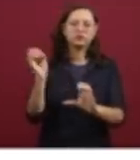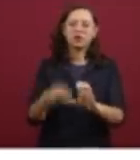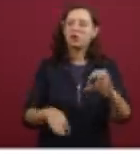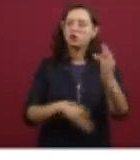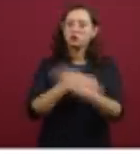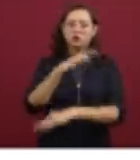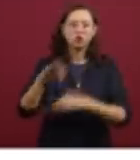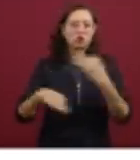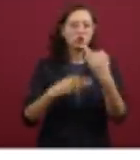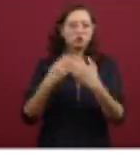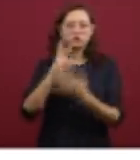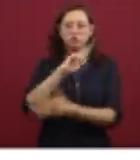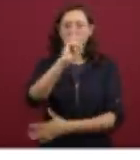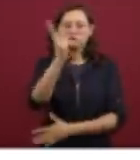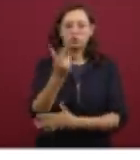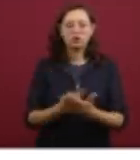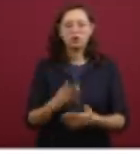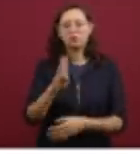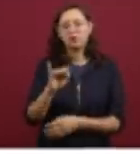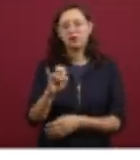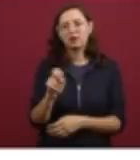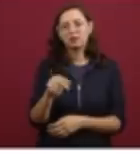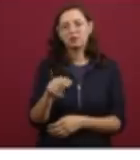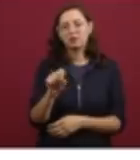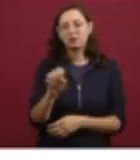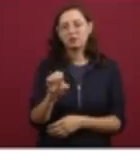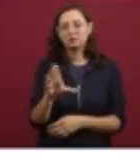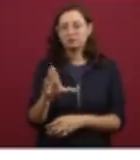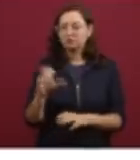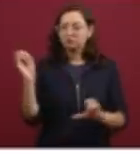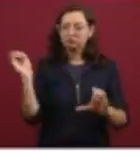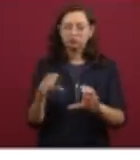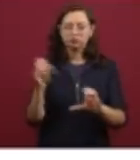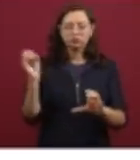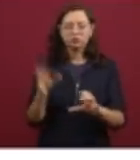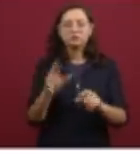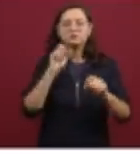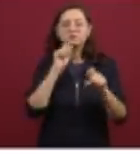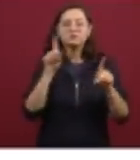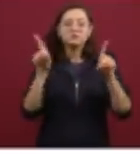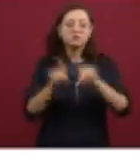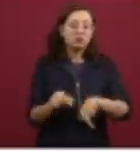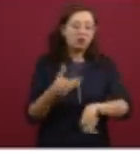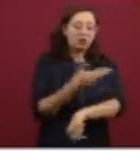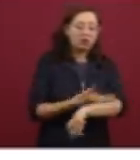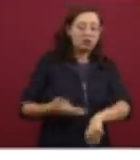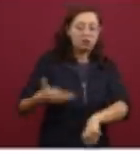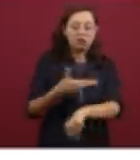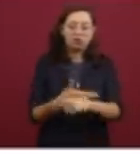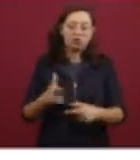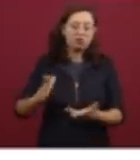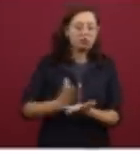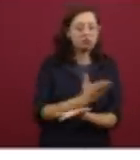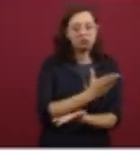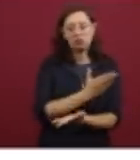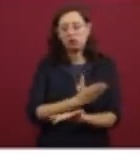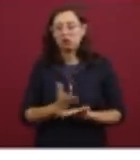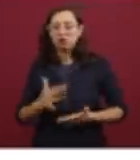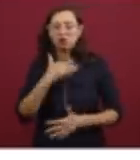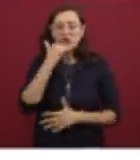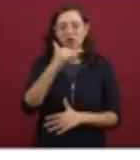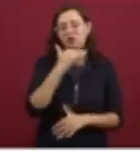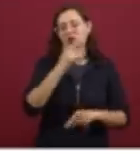bienestar, la eliminación de trámites y mecanismos que dan pie a discrecionalidades y a